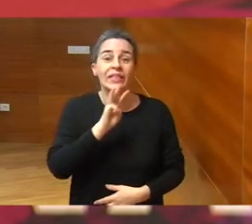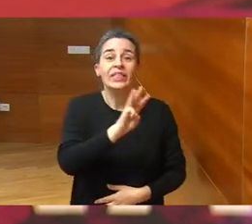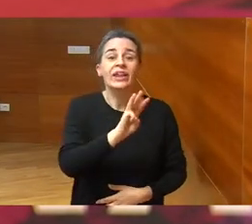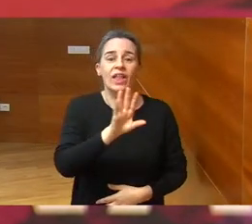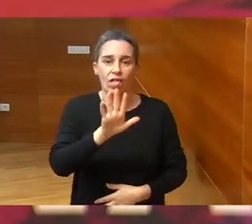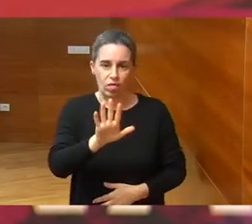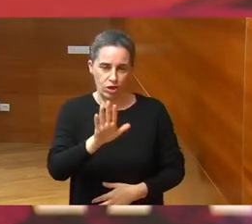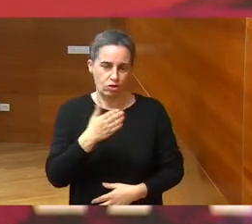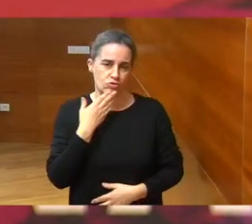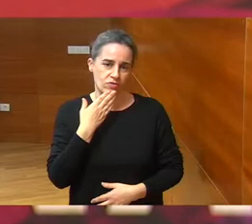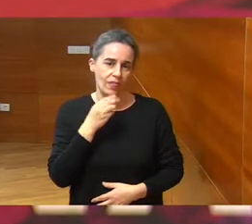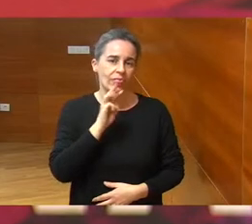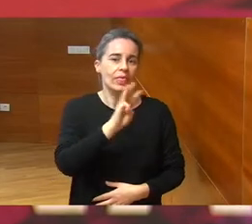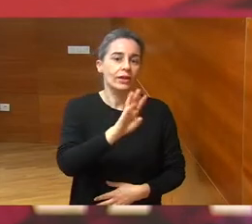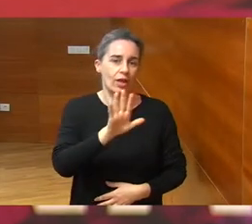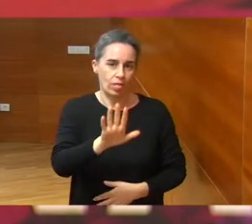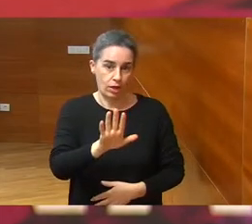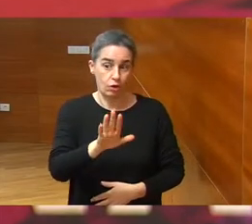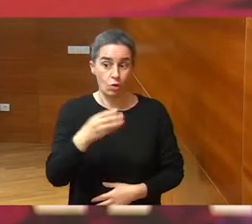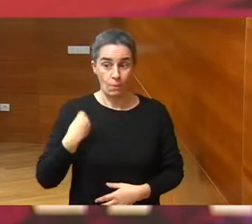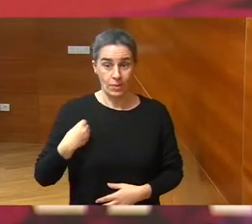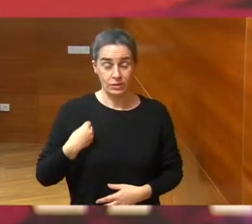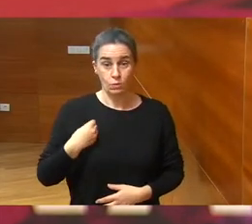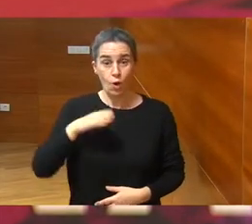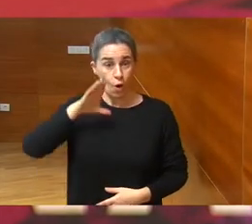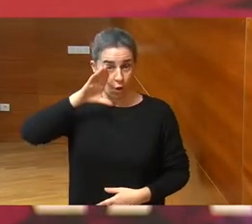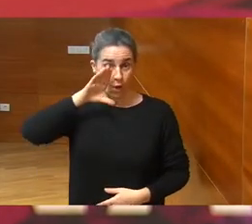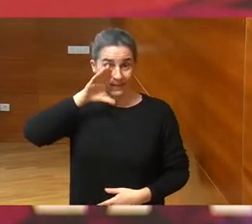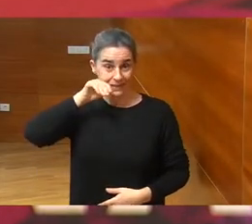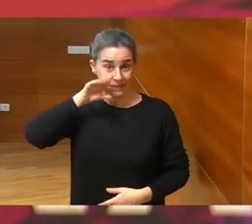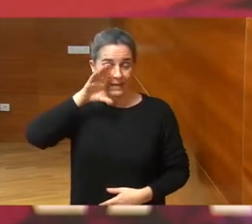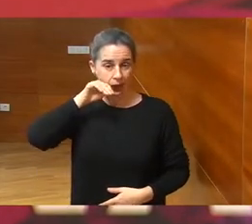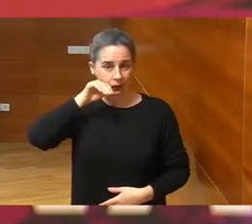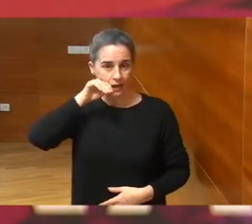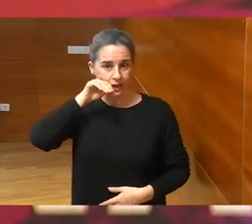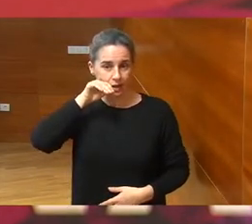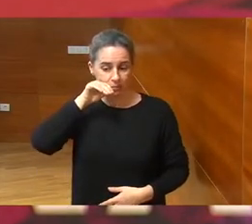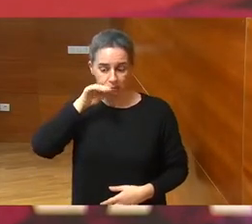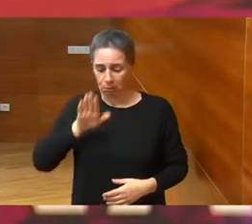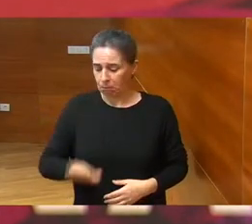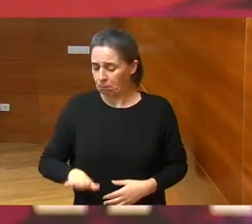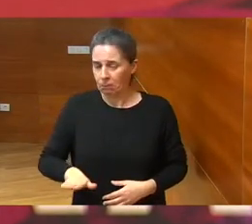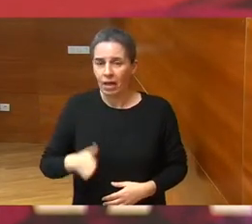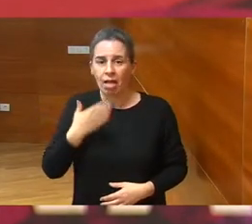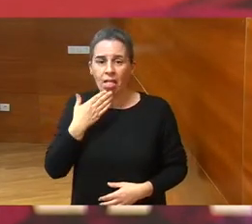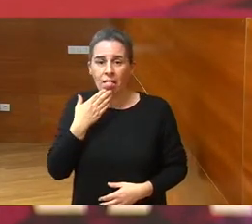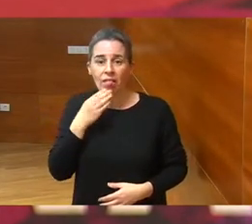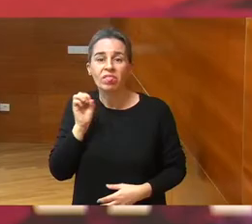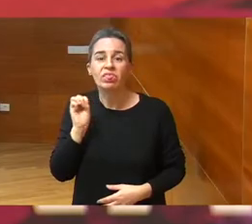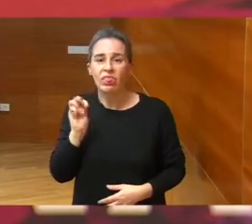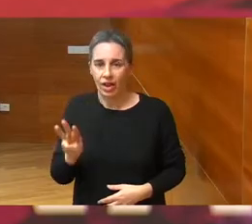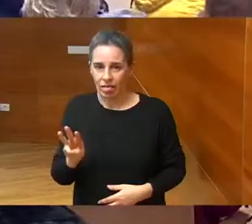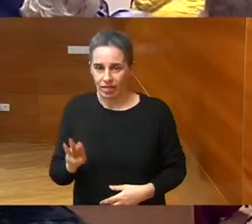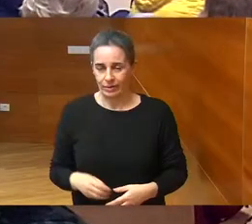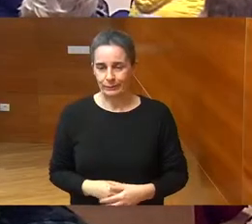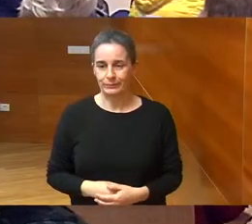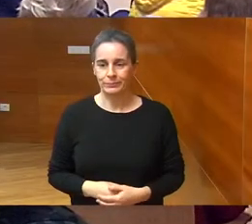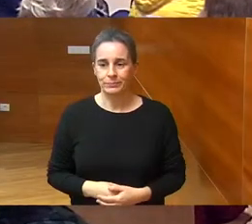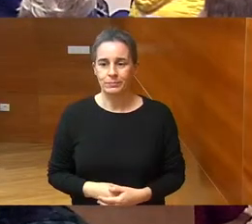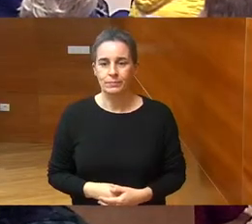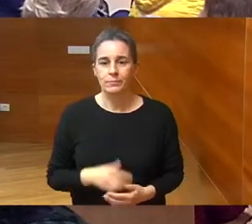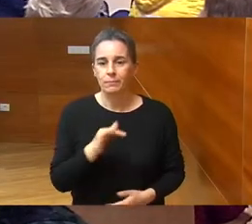Cuando chichana tiña eso 13 13 años estamos